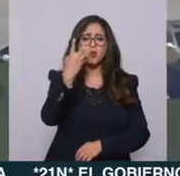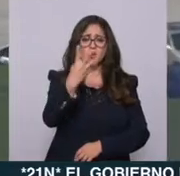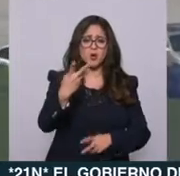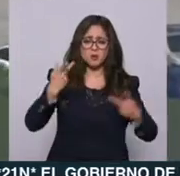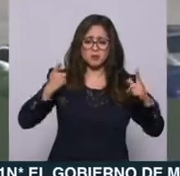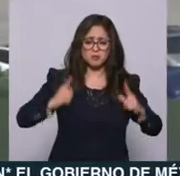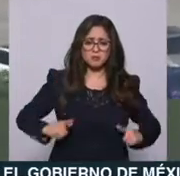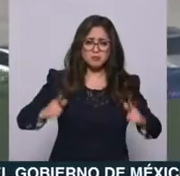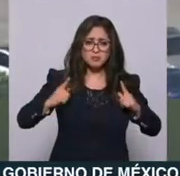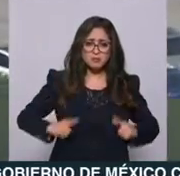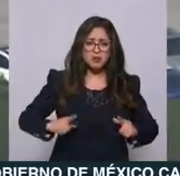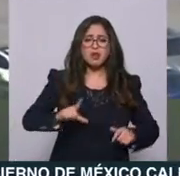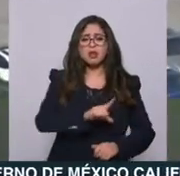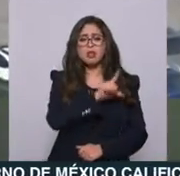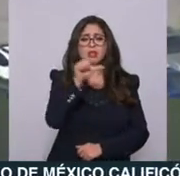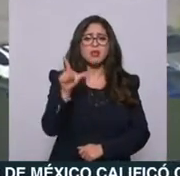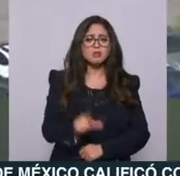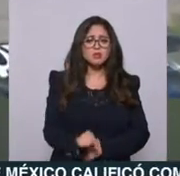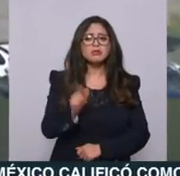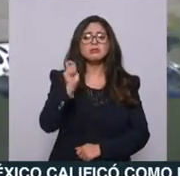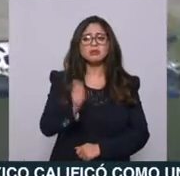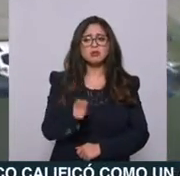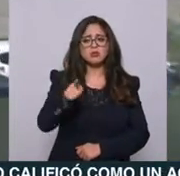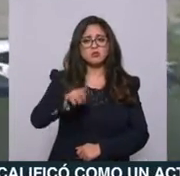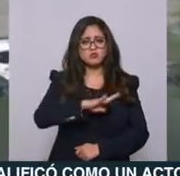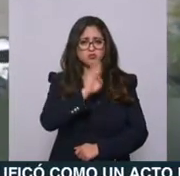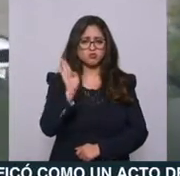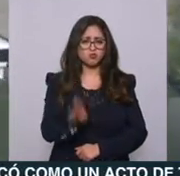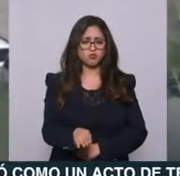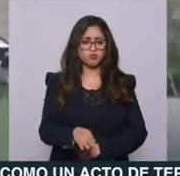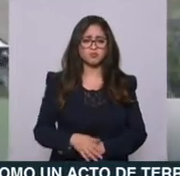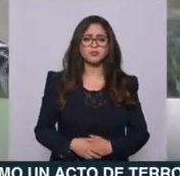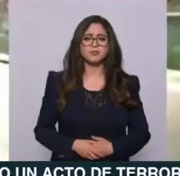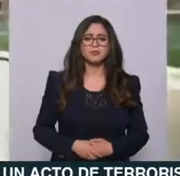agentes, quienes al final acabaron con su vida.